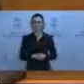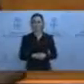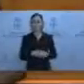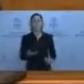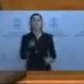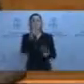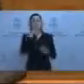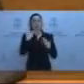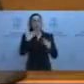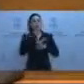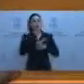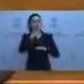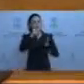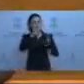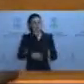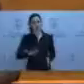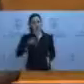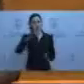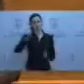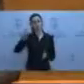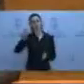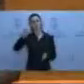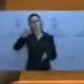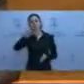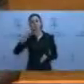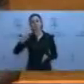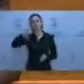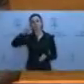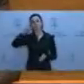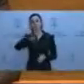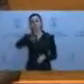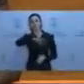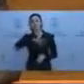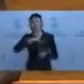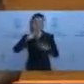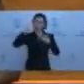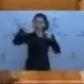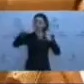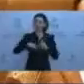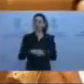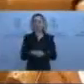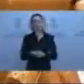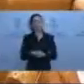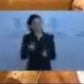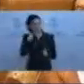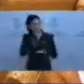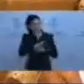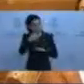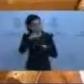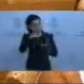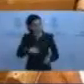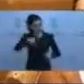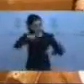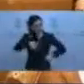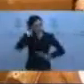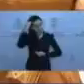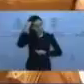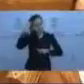Gracias, señor consejero. Señor Corbas Mons, tiene la palabra. Sí, muchas gracias, señor presidente. Mire, señor consejero, yo creo que hoy